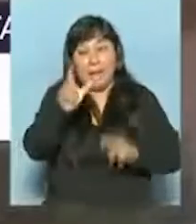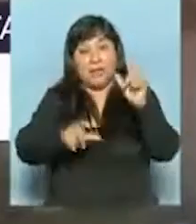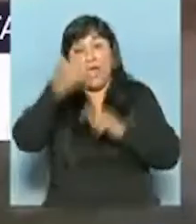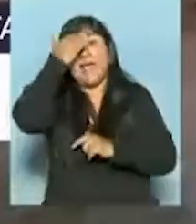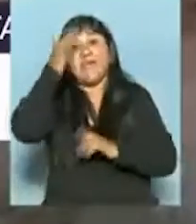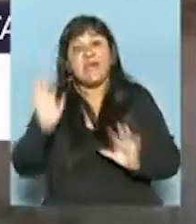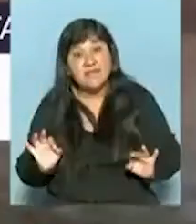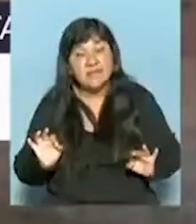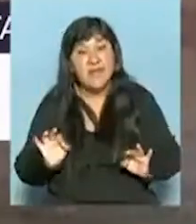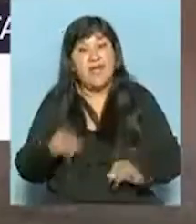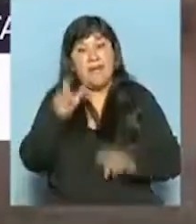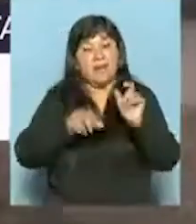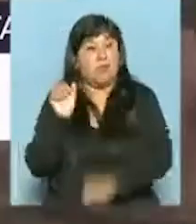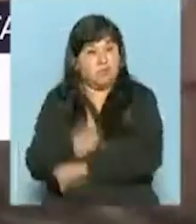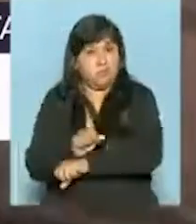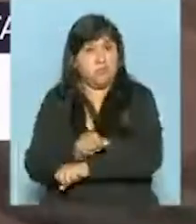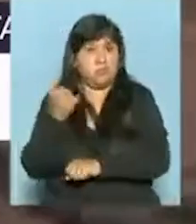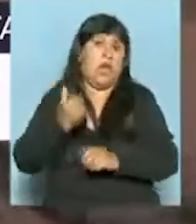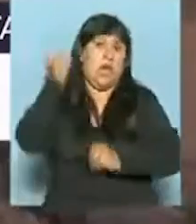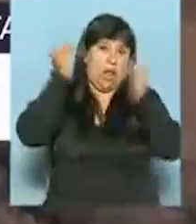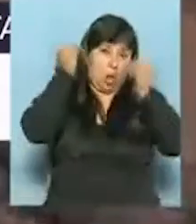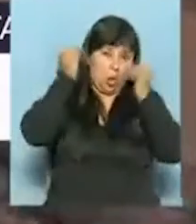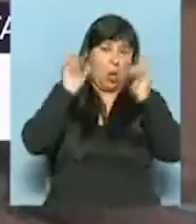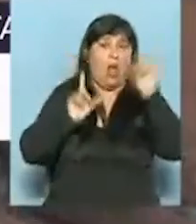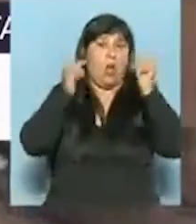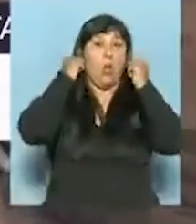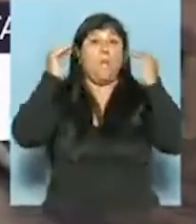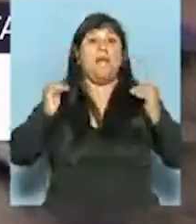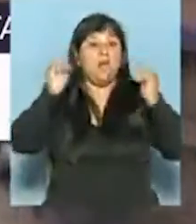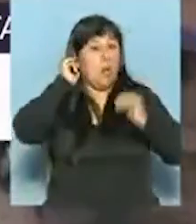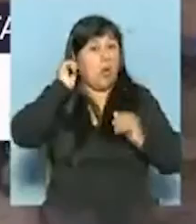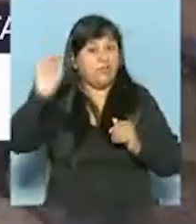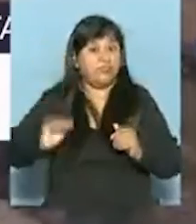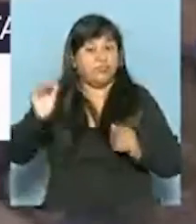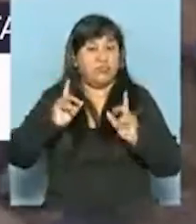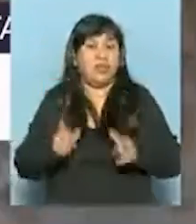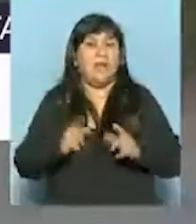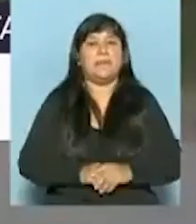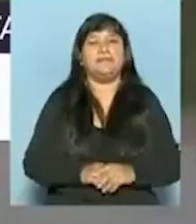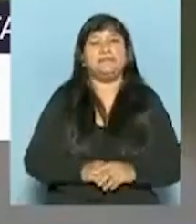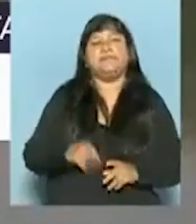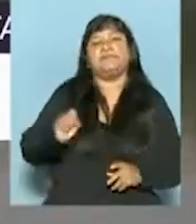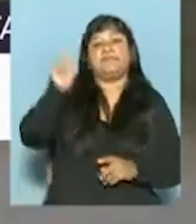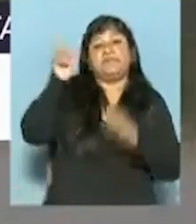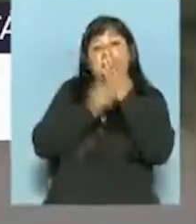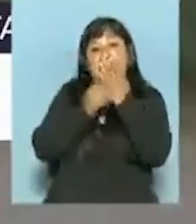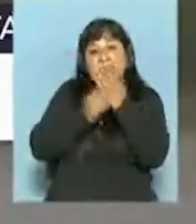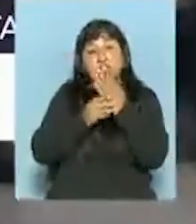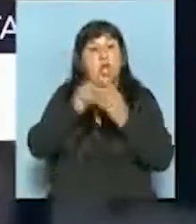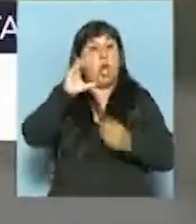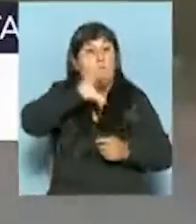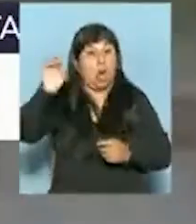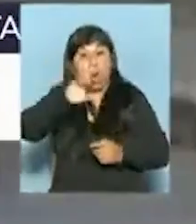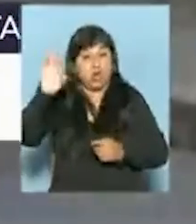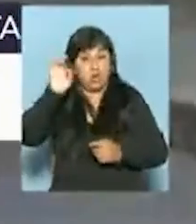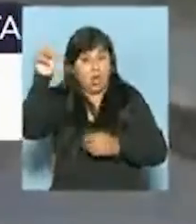hay mayores y menores. Esta mañana el ministro en persona, hablamos de Guillermo Corro, estuvo presente en Libertador General